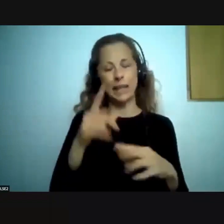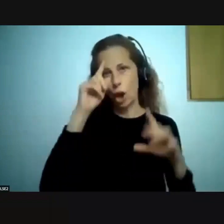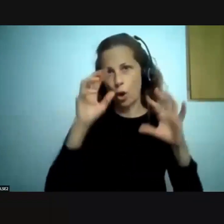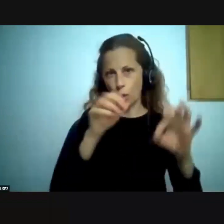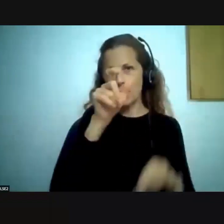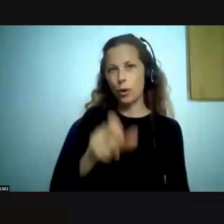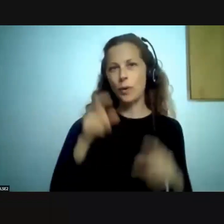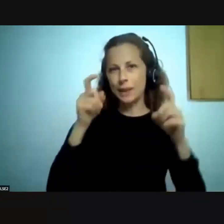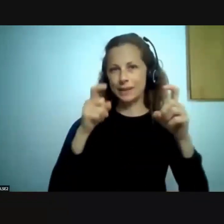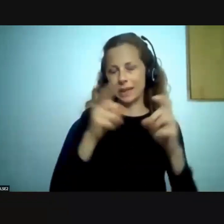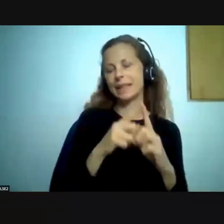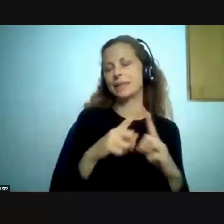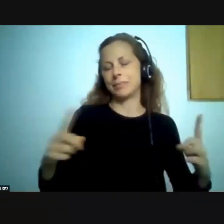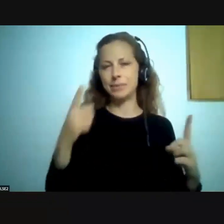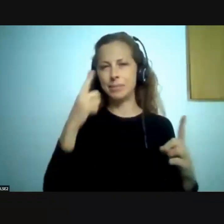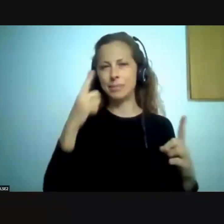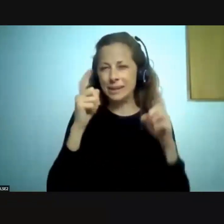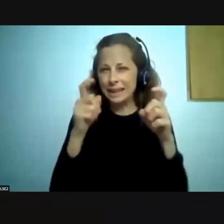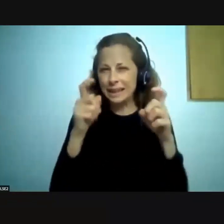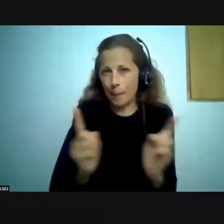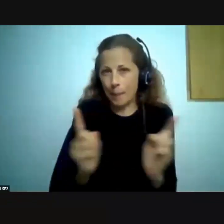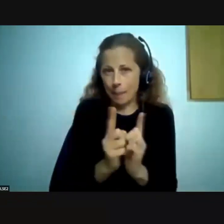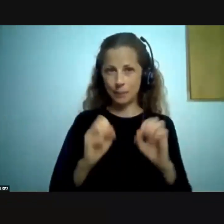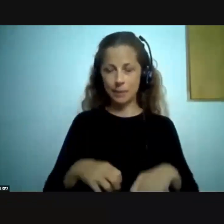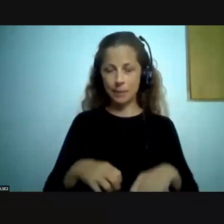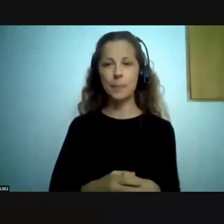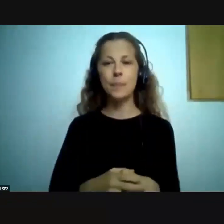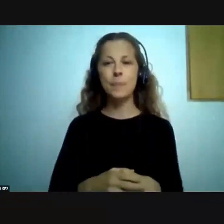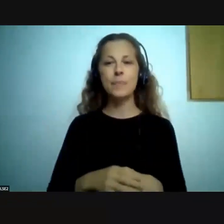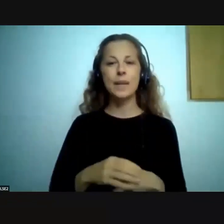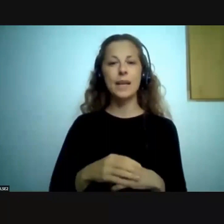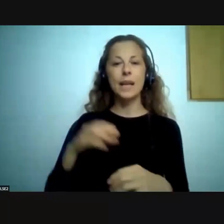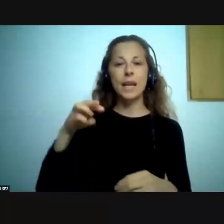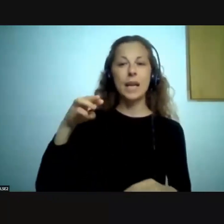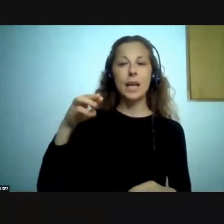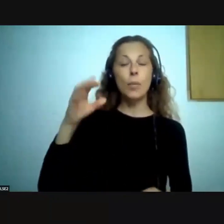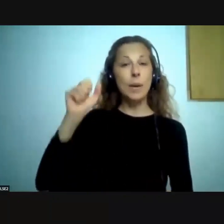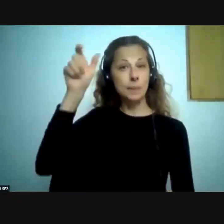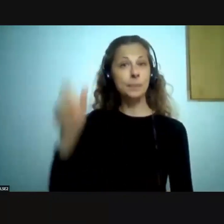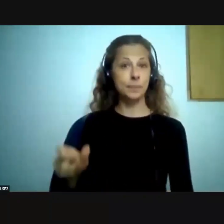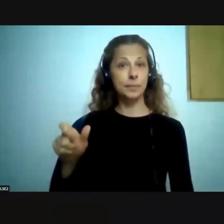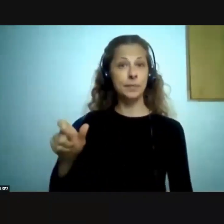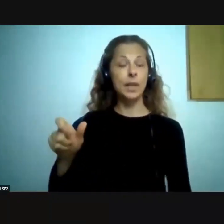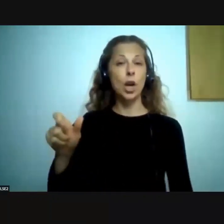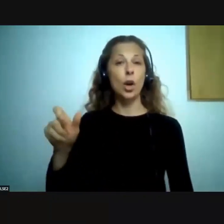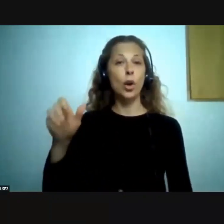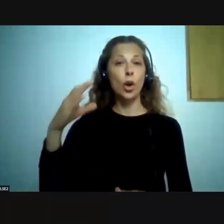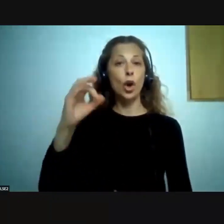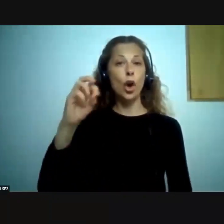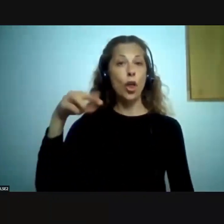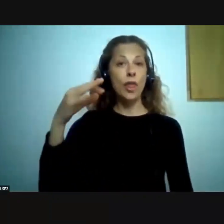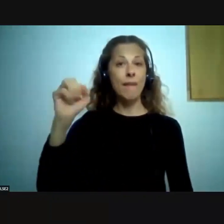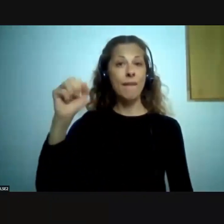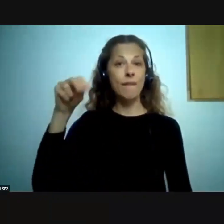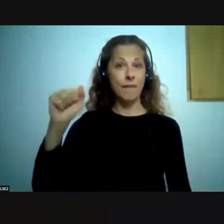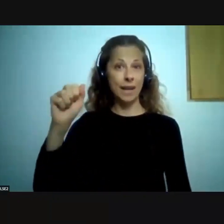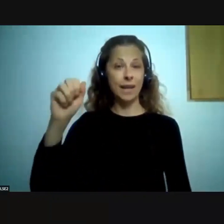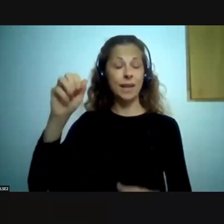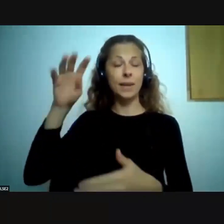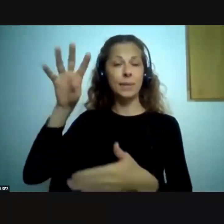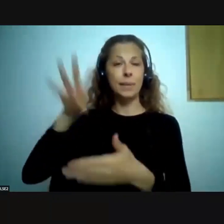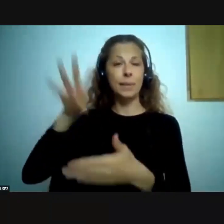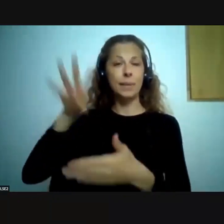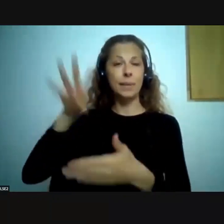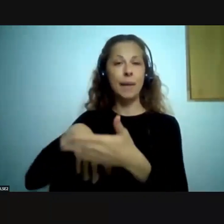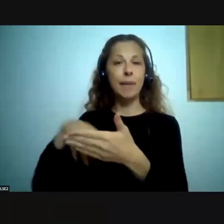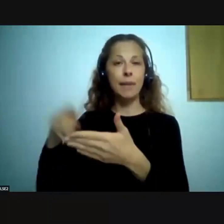hacer así. Mira, Montserrat Pallares, que es la presidenta de COCENFE Barcelona, ella hace una reflexión sobre que para luchar contra esta